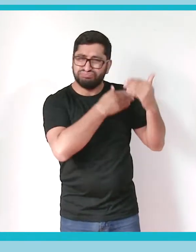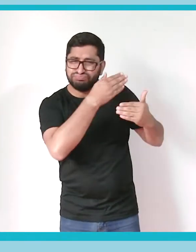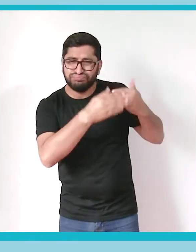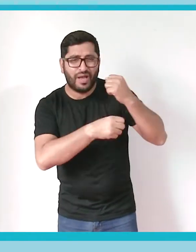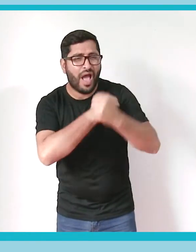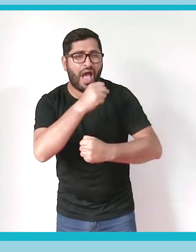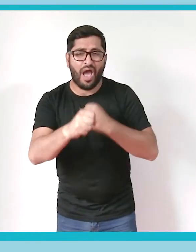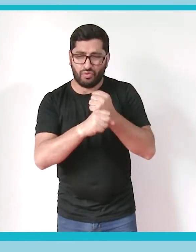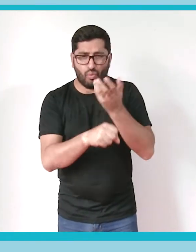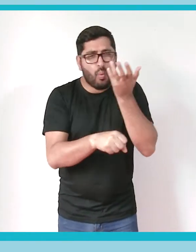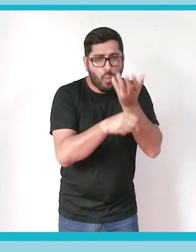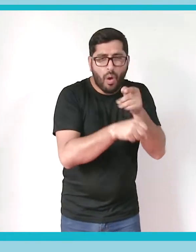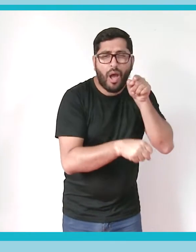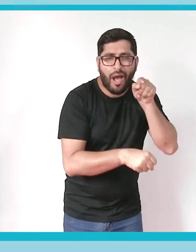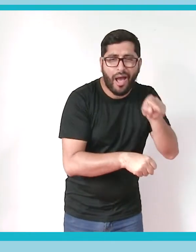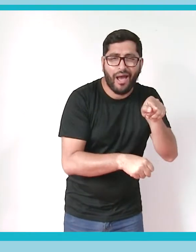foco